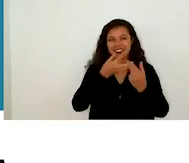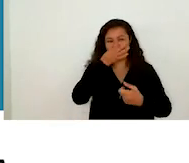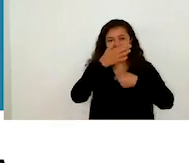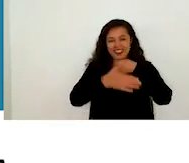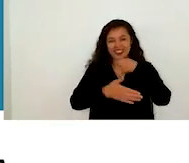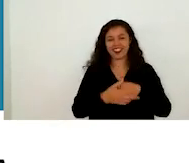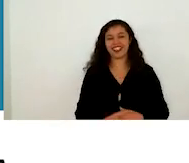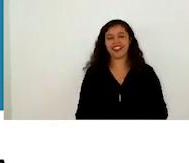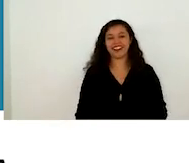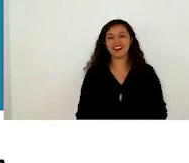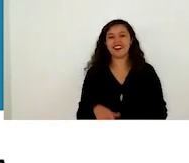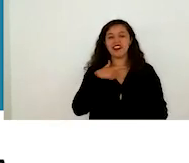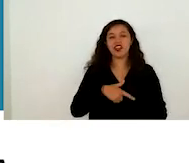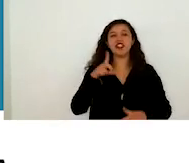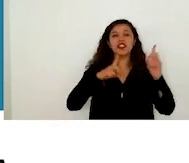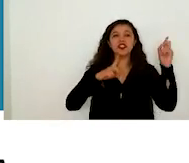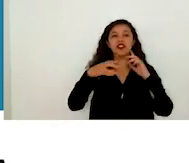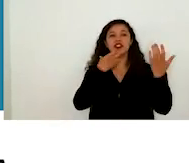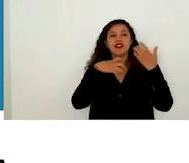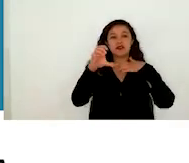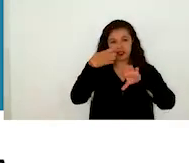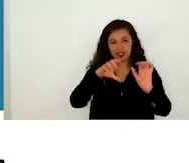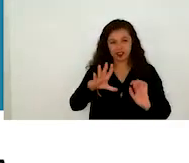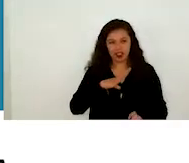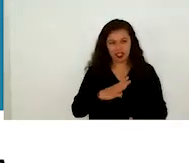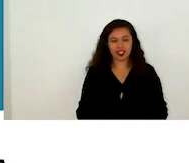ir registrando si hay dudas y re comentarios